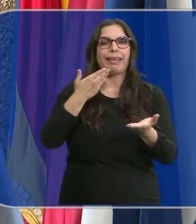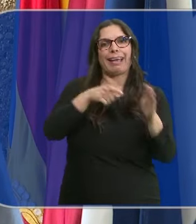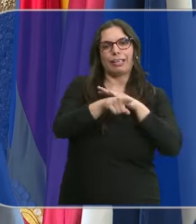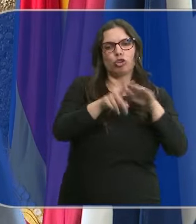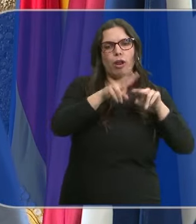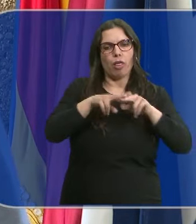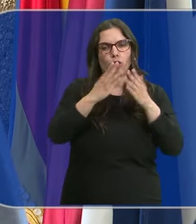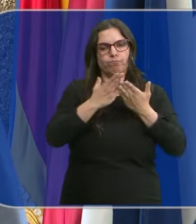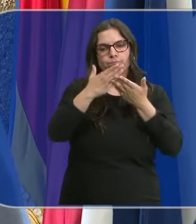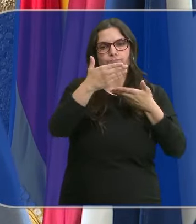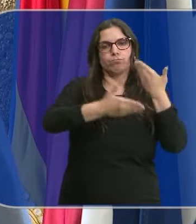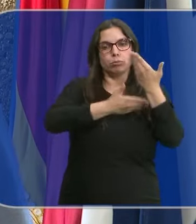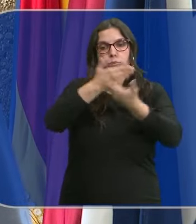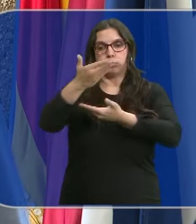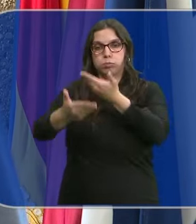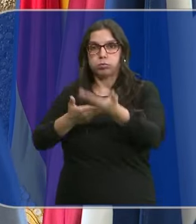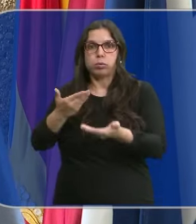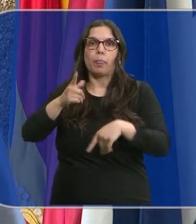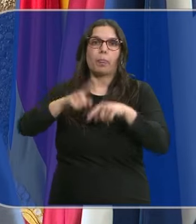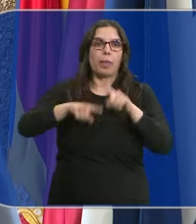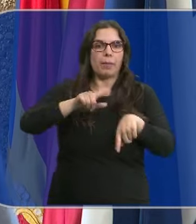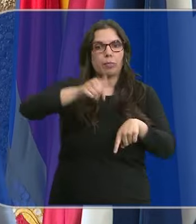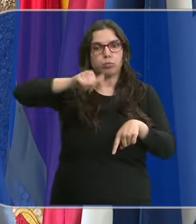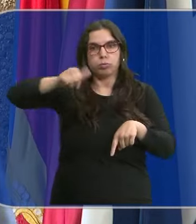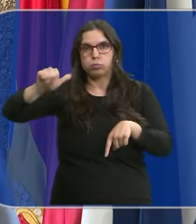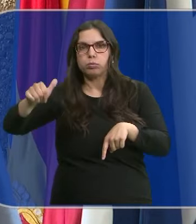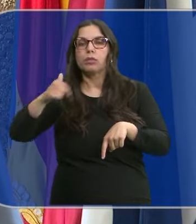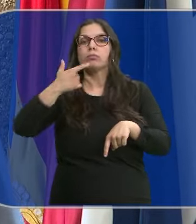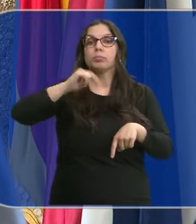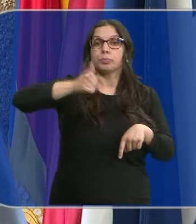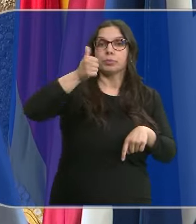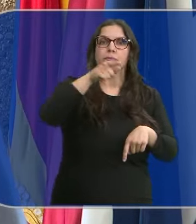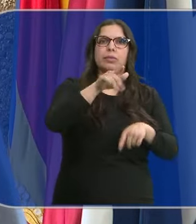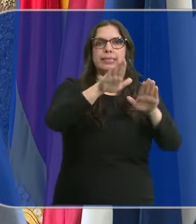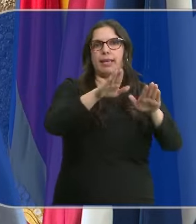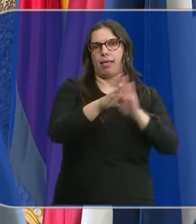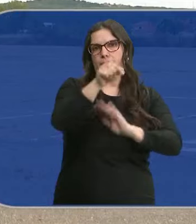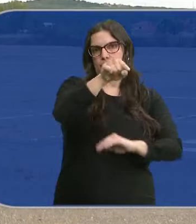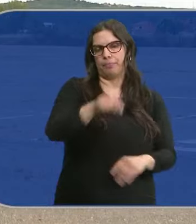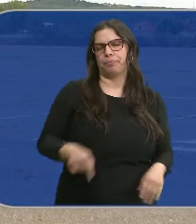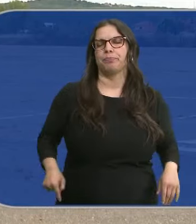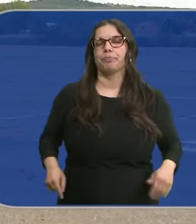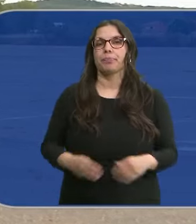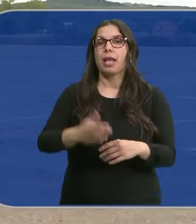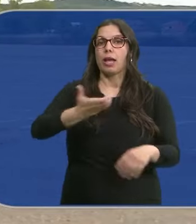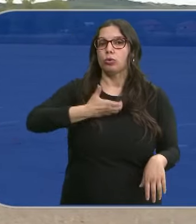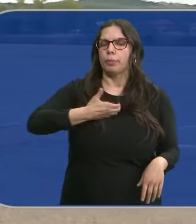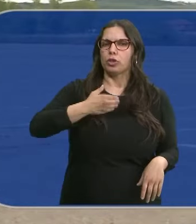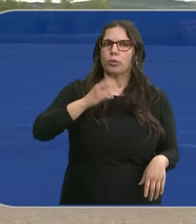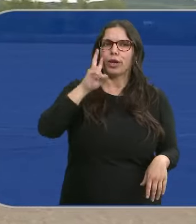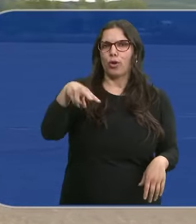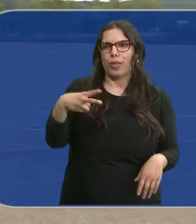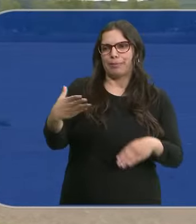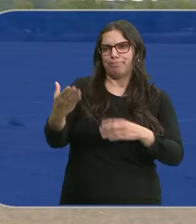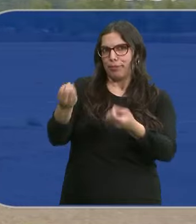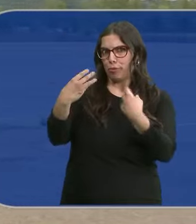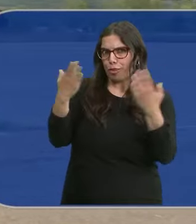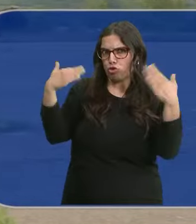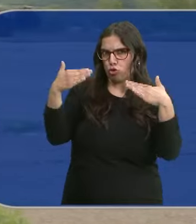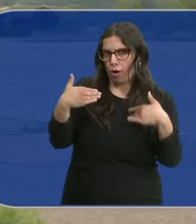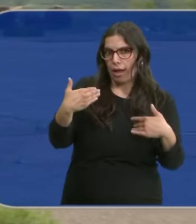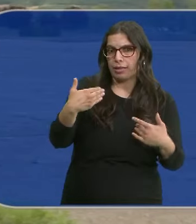esa solicitud y el tiempo que tarden en dársela permanecerán en las instalaciones del Pozo. El Ayuntamiento reconoce una falta de información